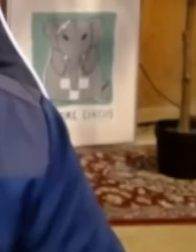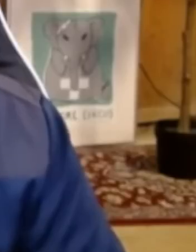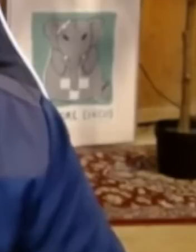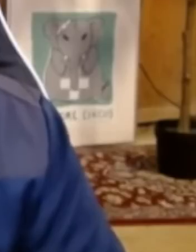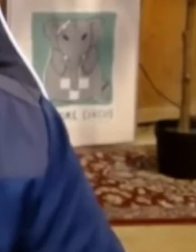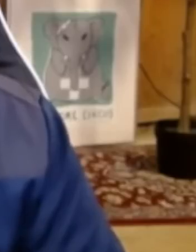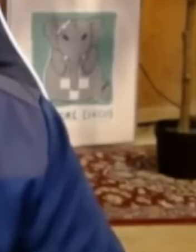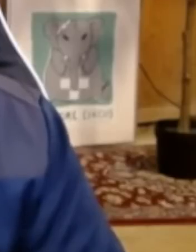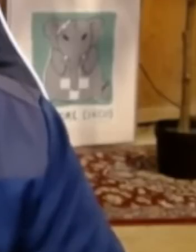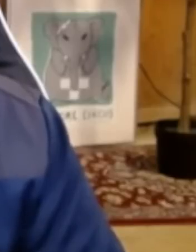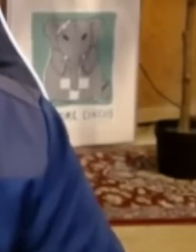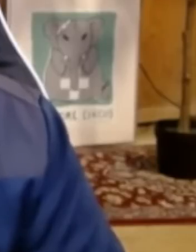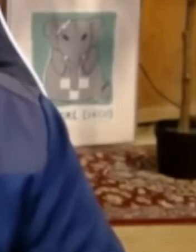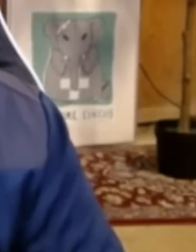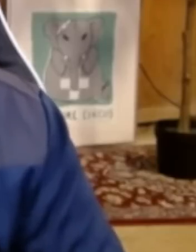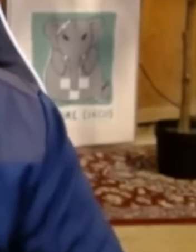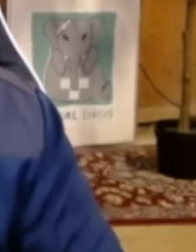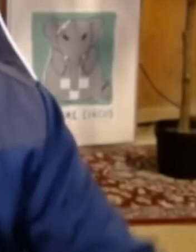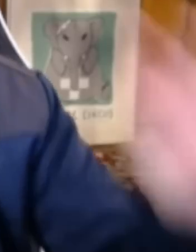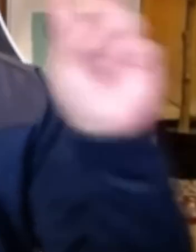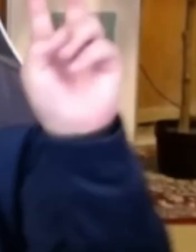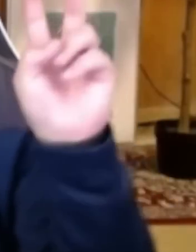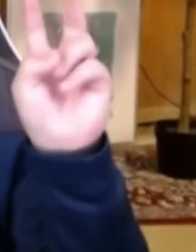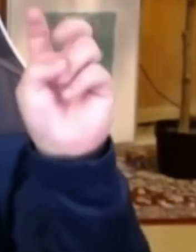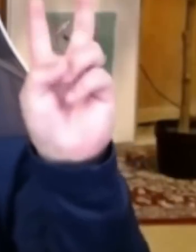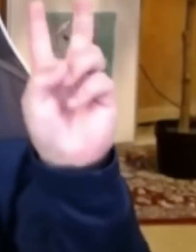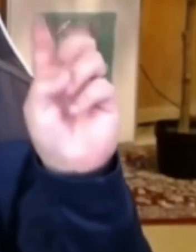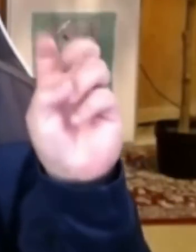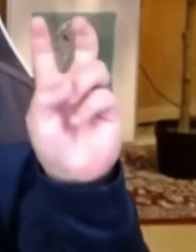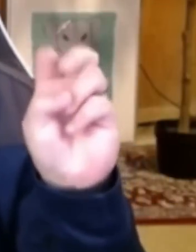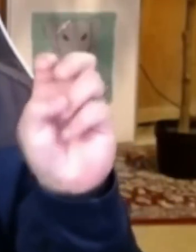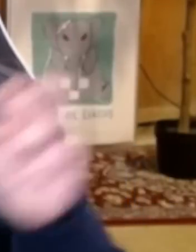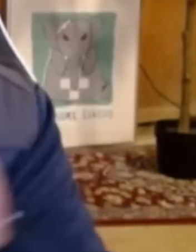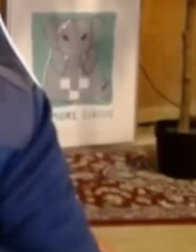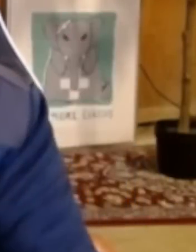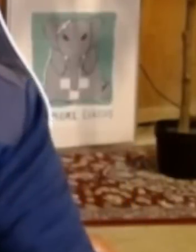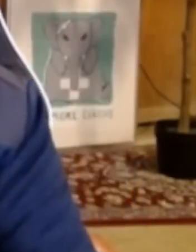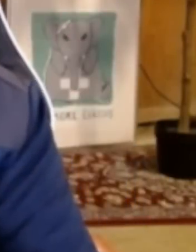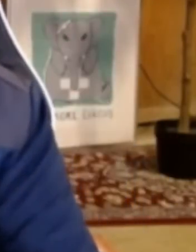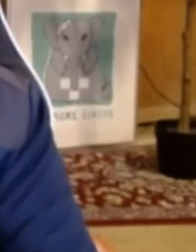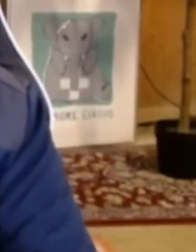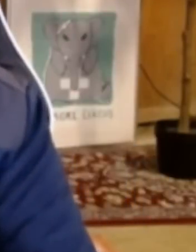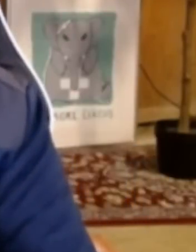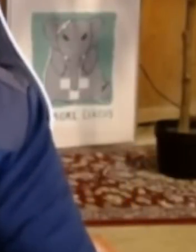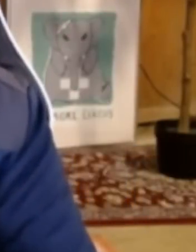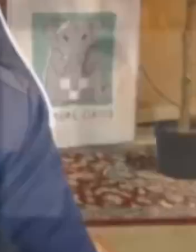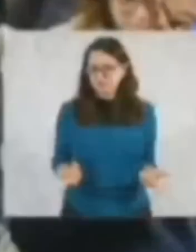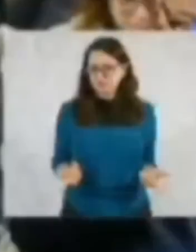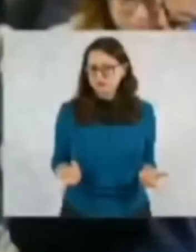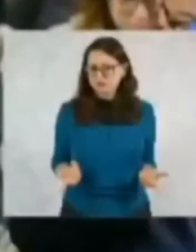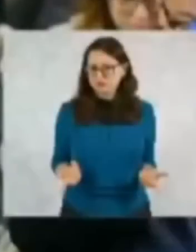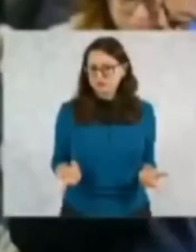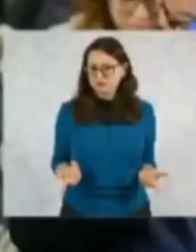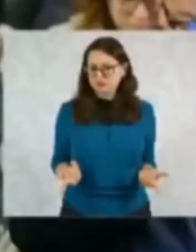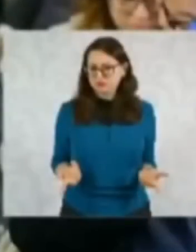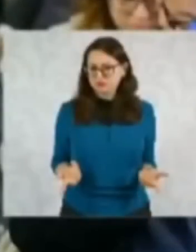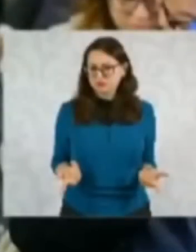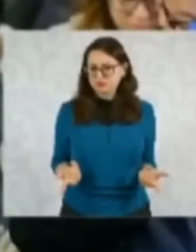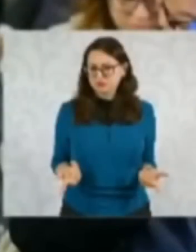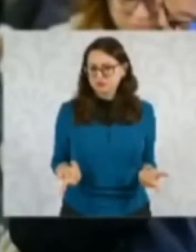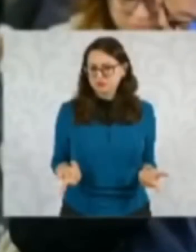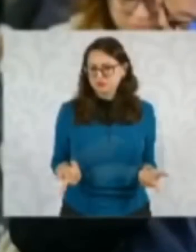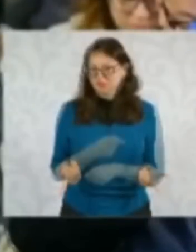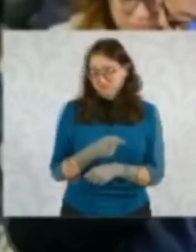ahí recriminando a la doctora Claudia Sheinbaum por el culiacanazo. Sí, efectivamente, hace 5 años se dio